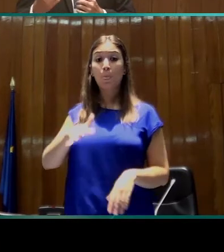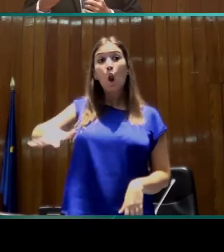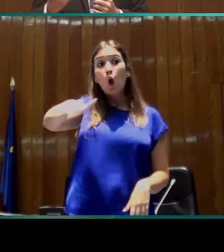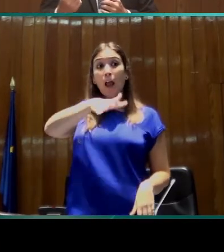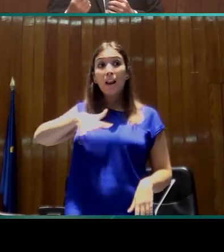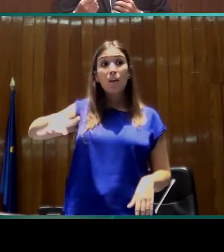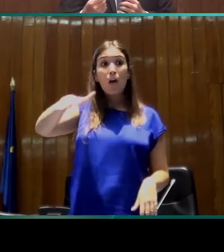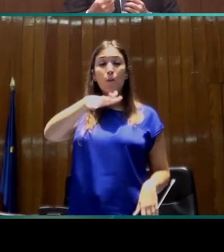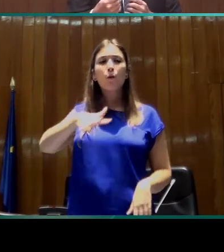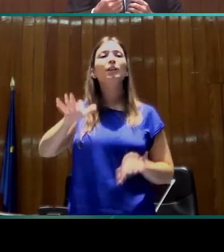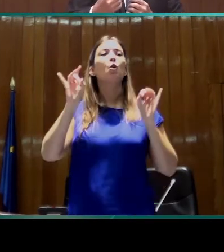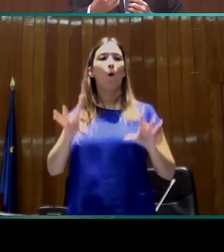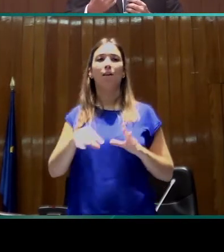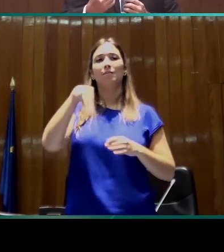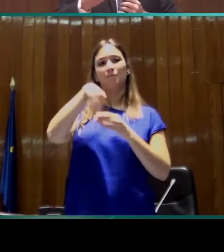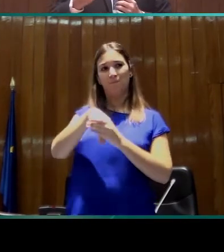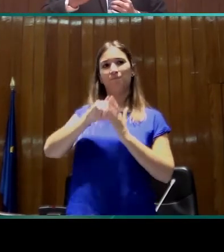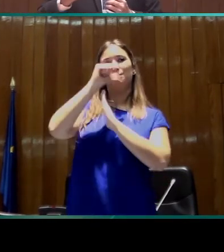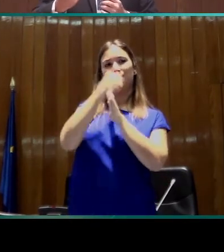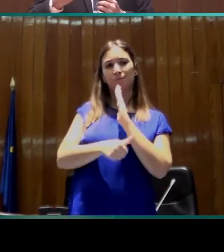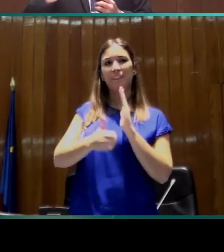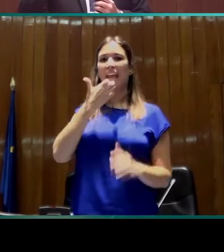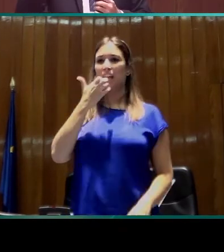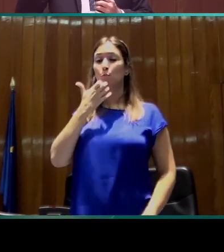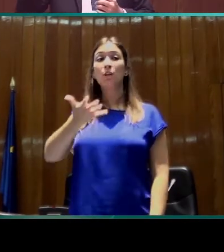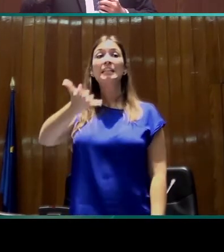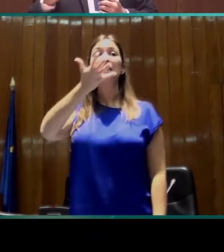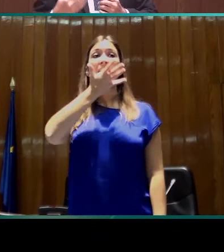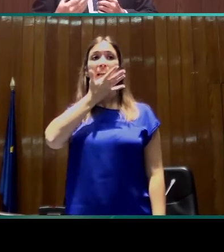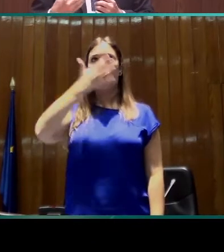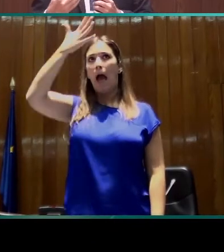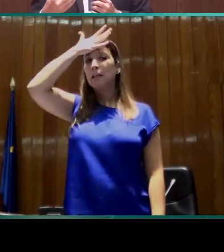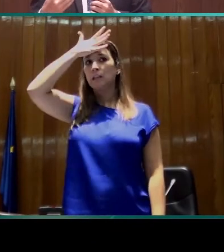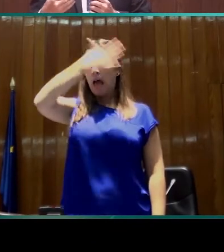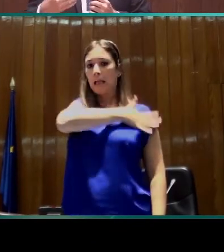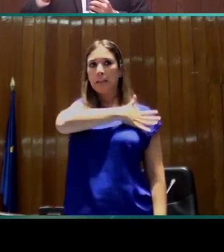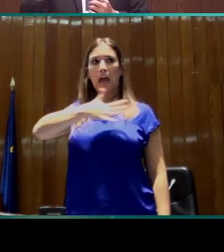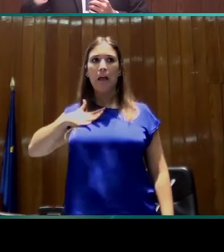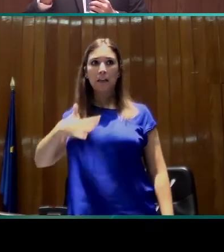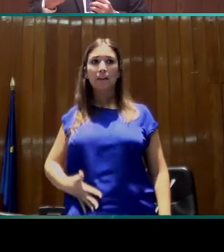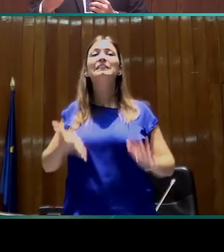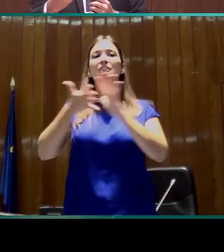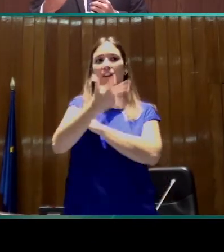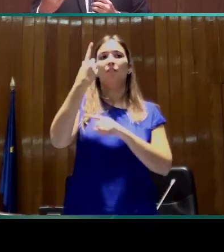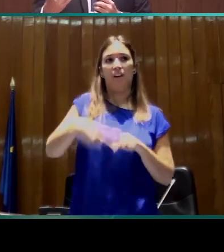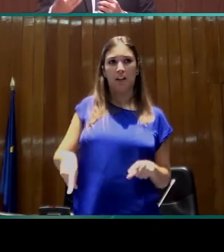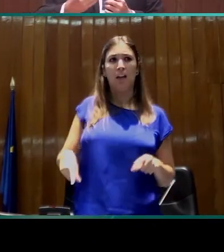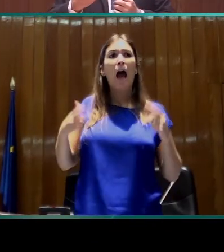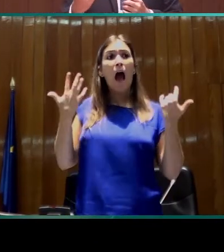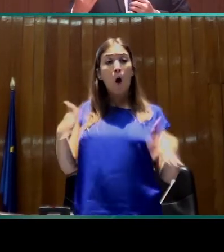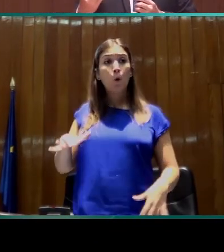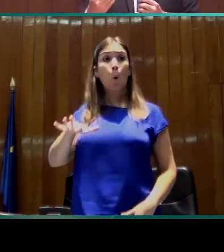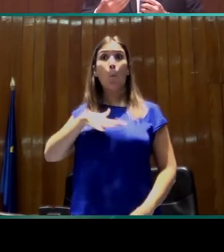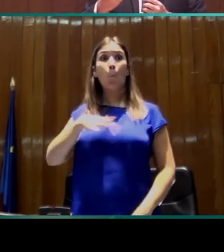parámetro configuracional. No es lo mismo un signo realizado en una parte del cuerpo en otra parte del cuerpo, aun cuando